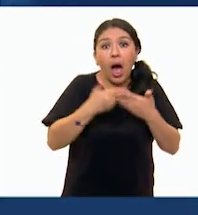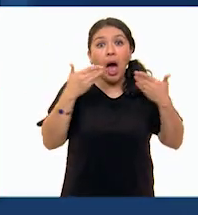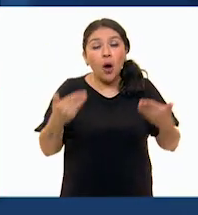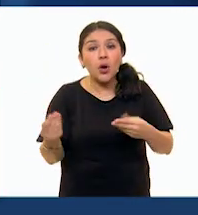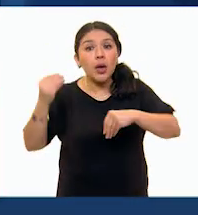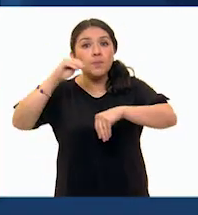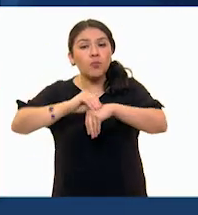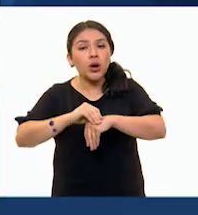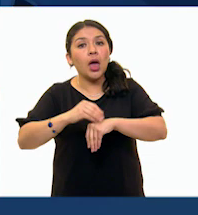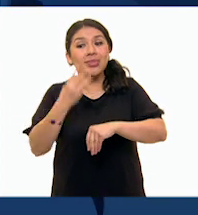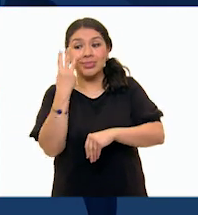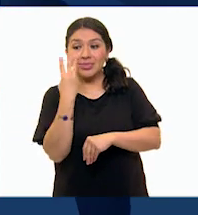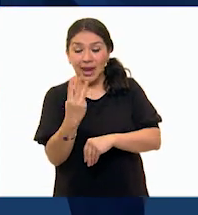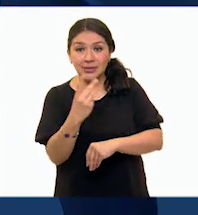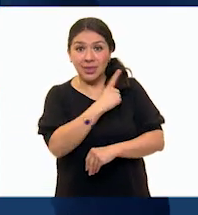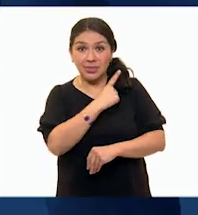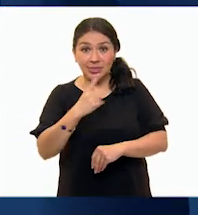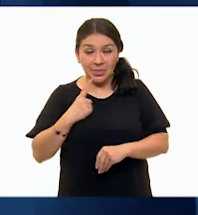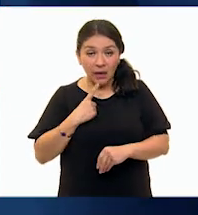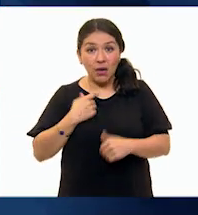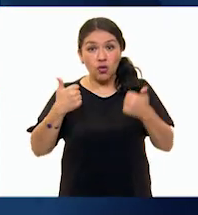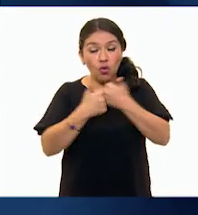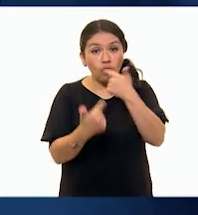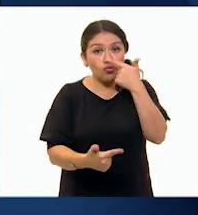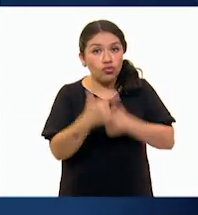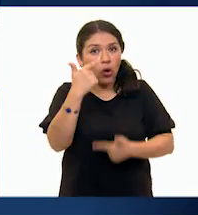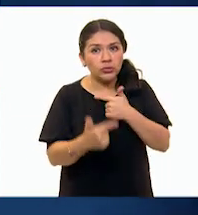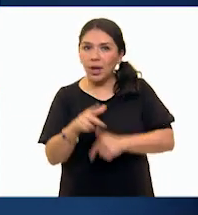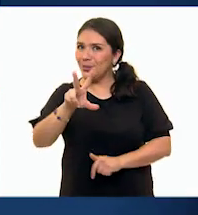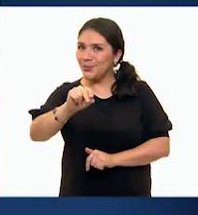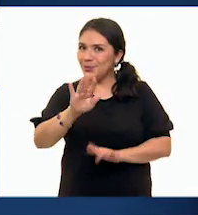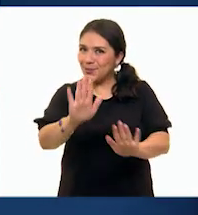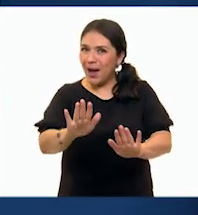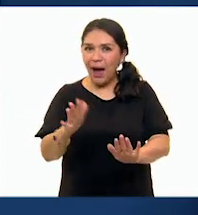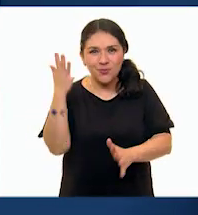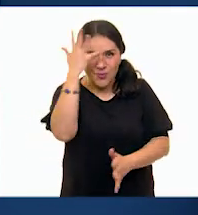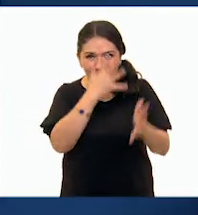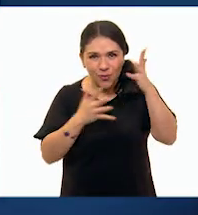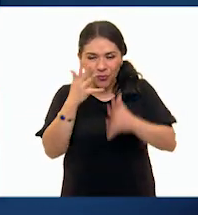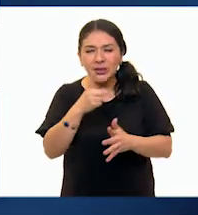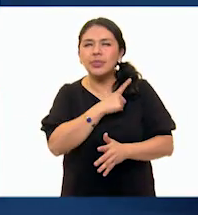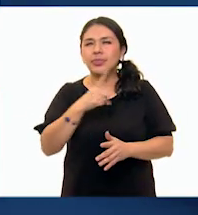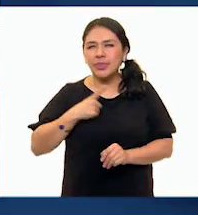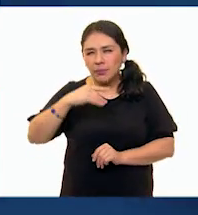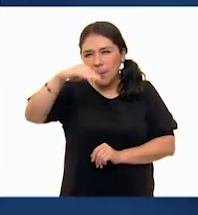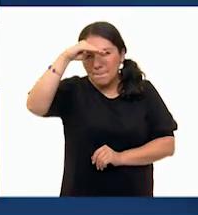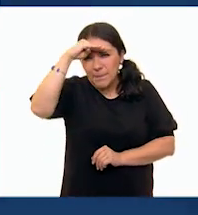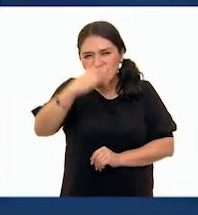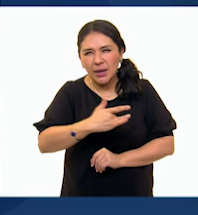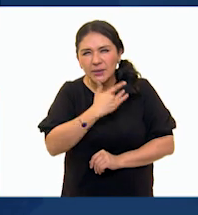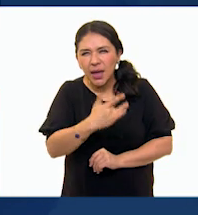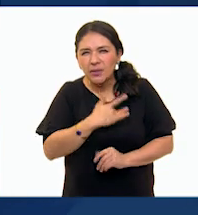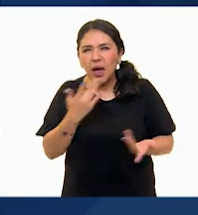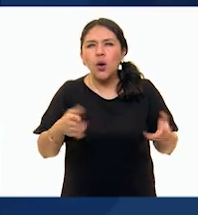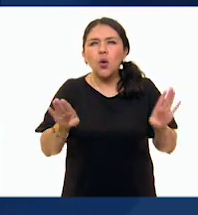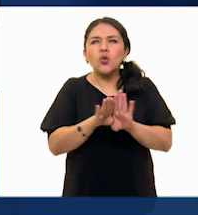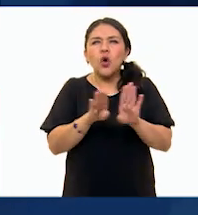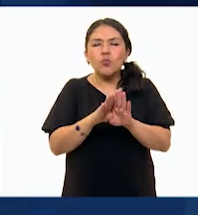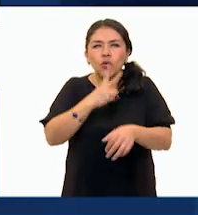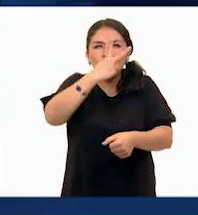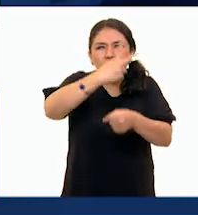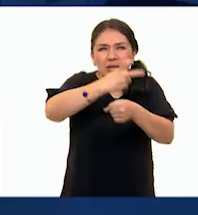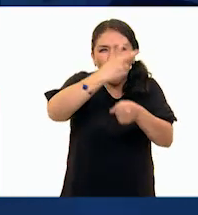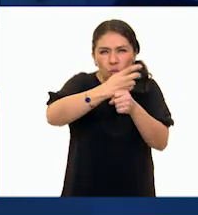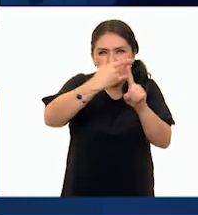para formar 3 cuadrados se necesitan 12 cerillos. No. Sino que debemos considerar que para formar el